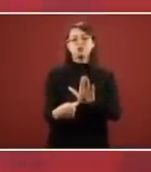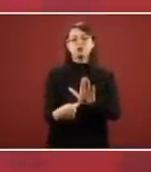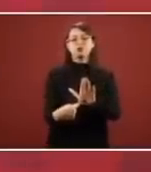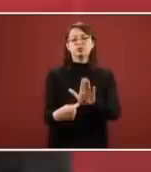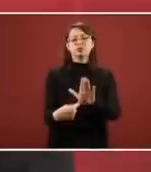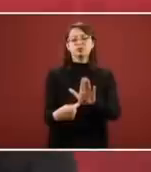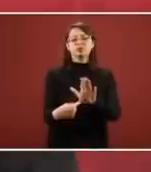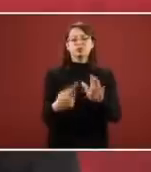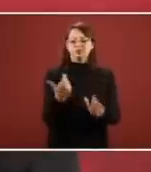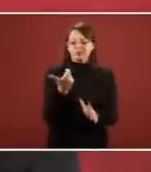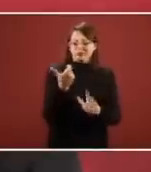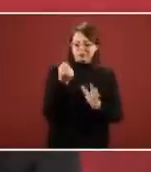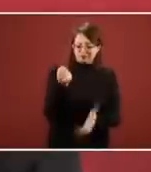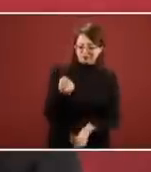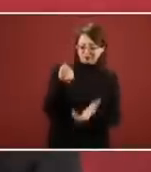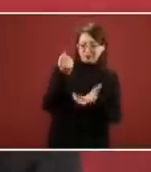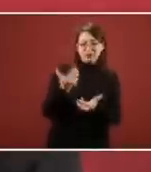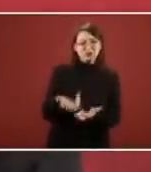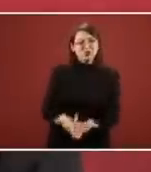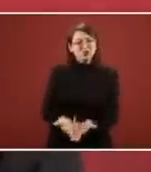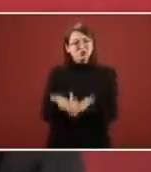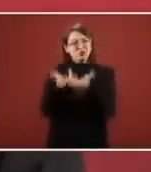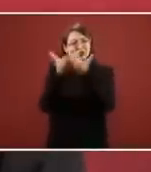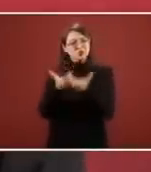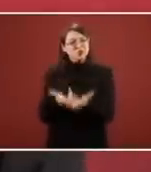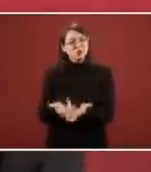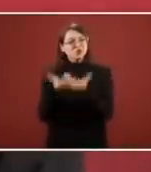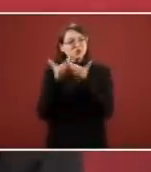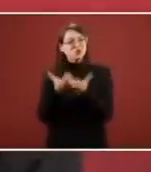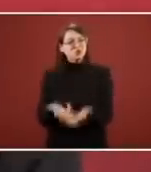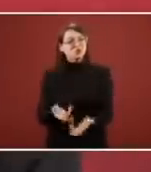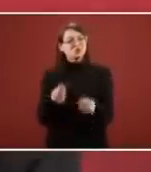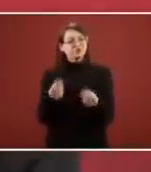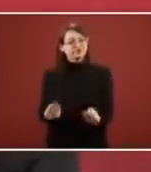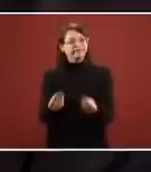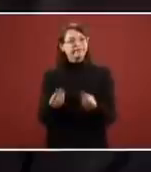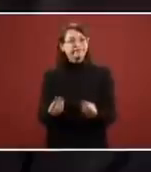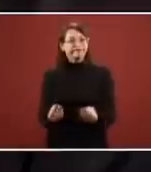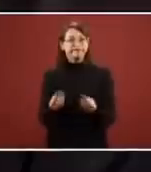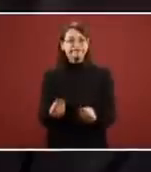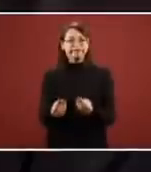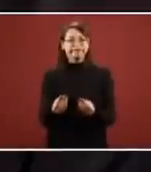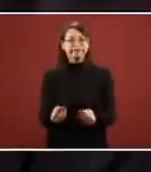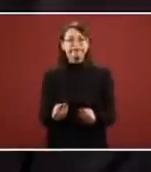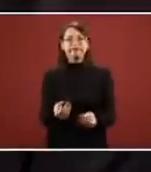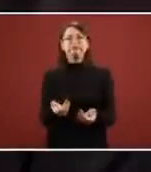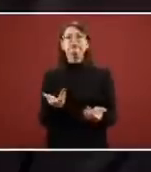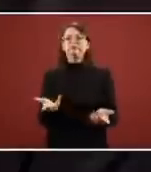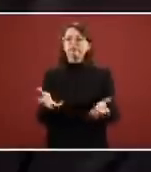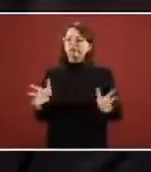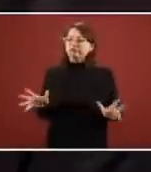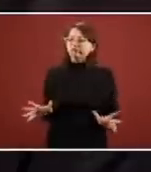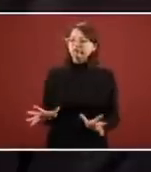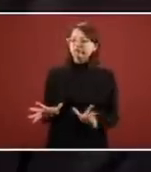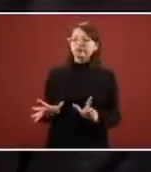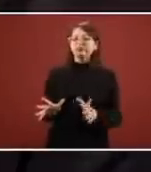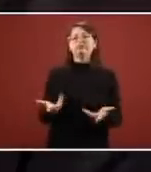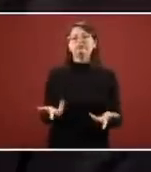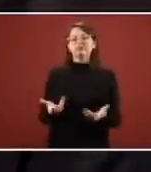liberar fondos muchos fondos para el desarrollo